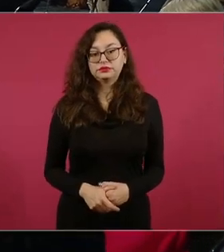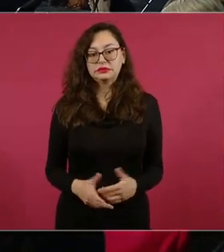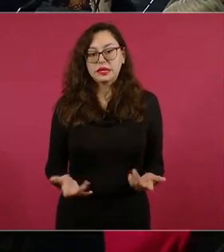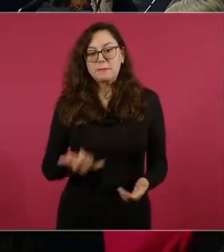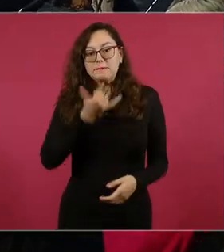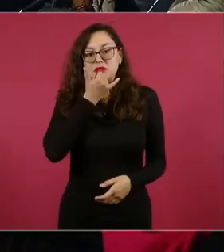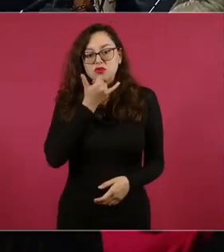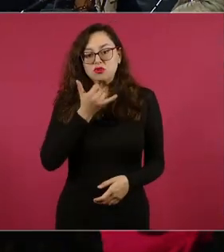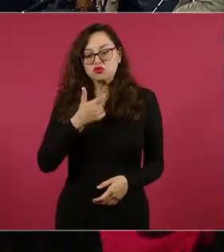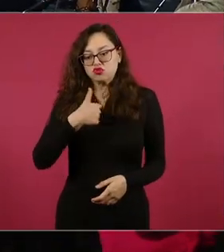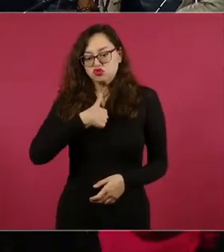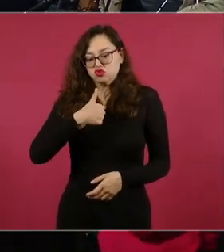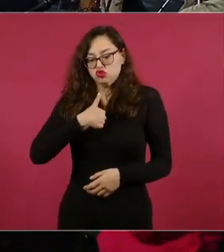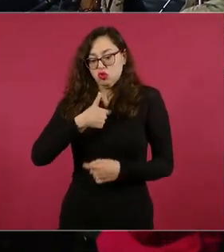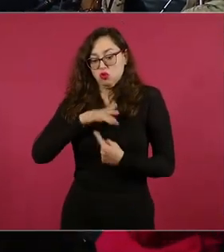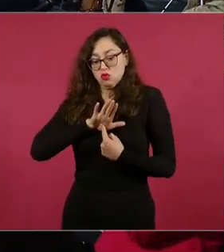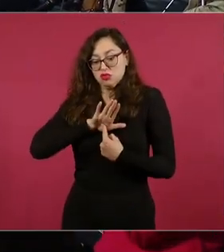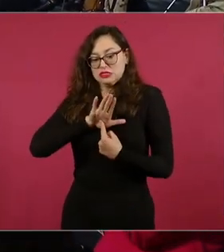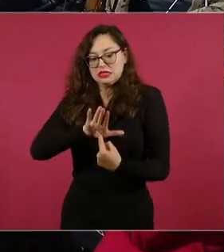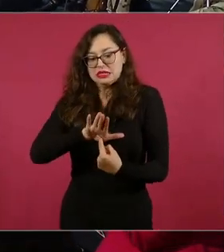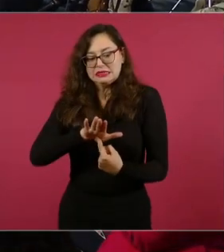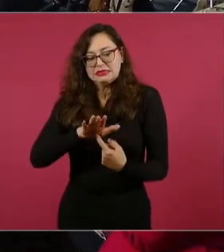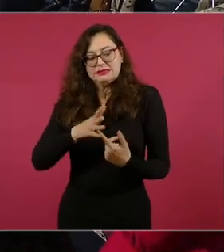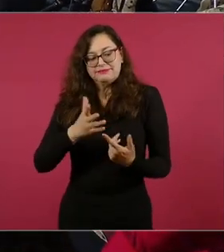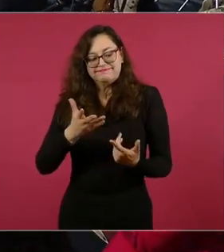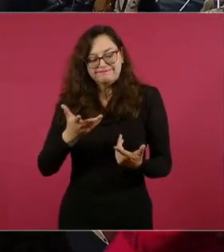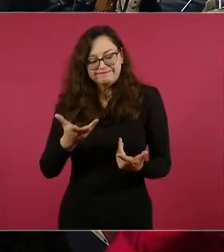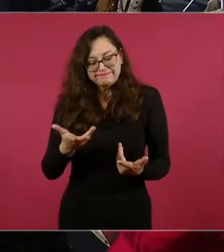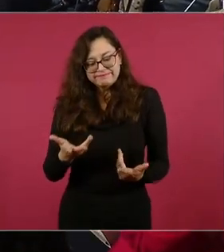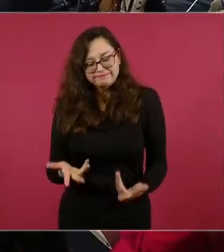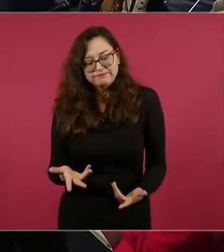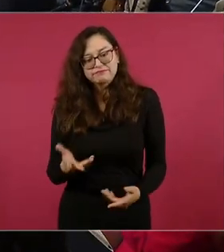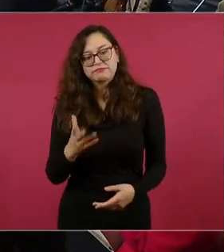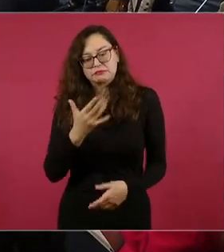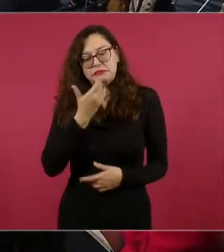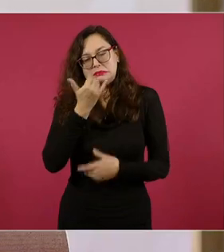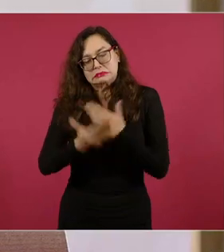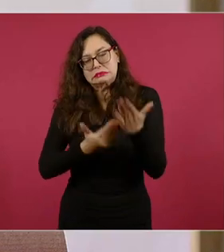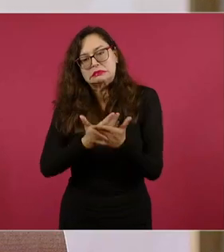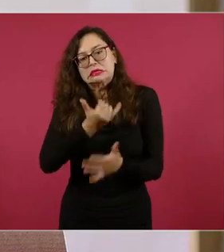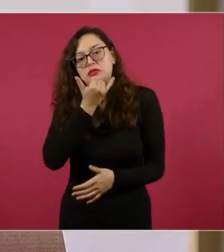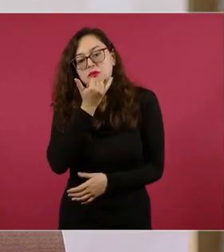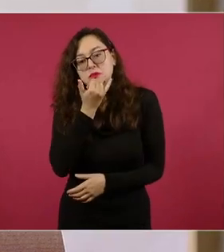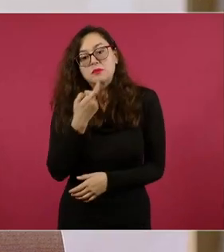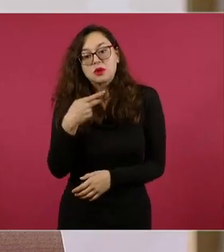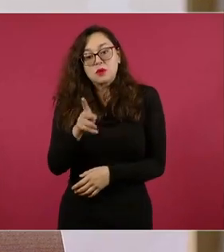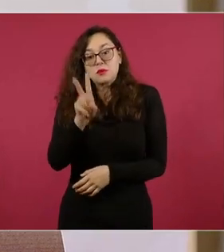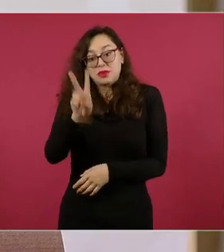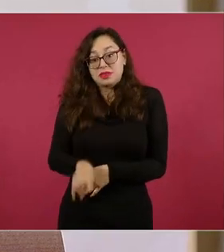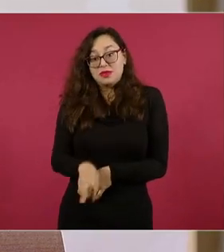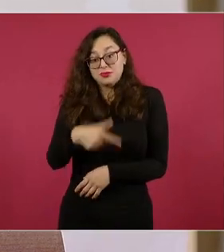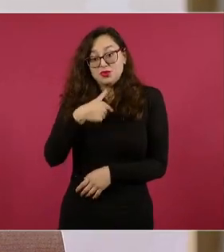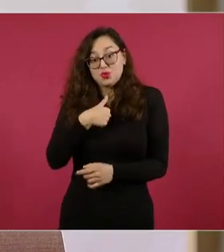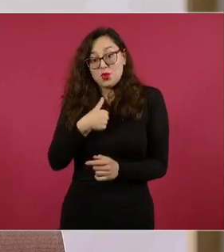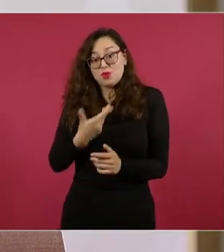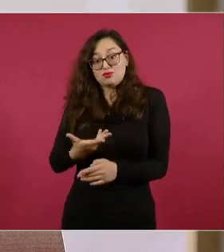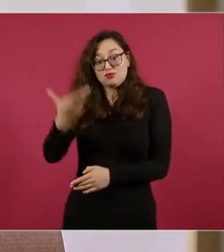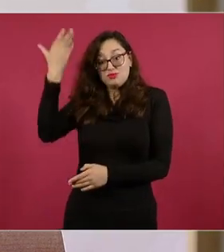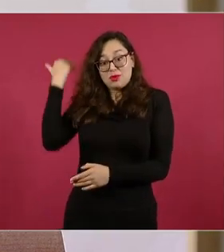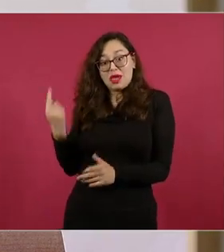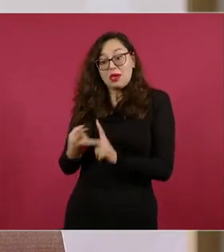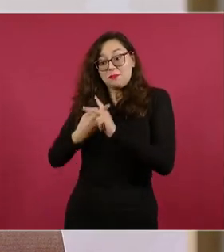de mí, pero así comenzamos, ¿sí? Trabajando en las comunidades indígenas, así me